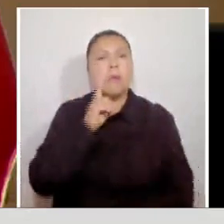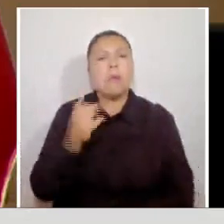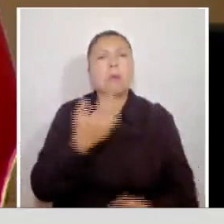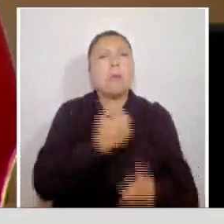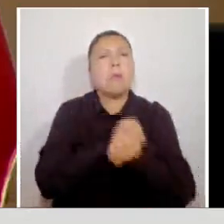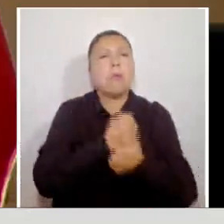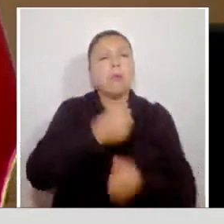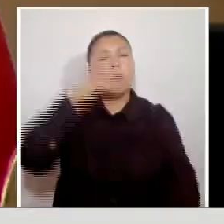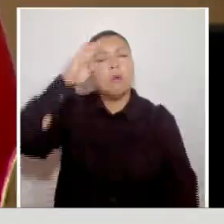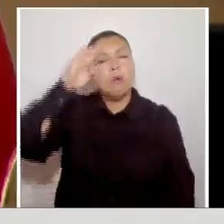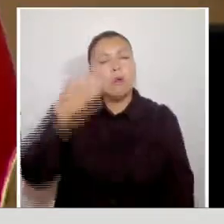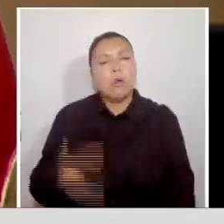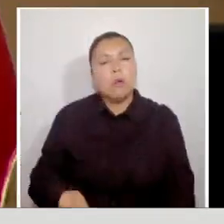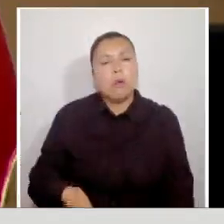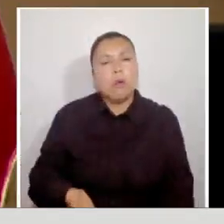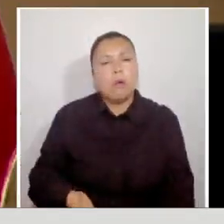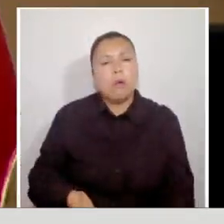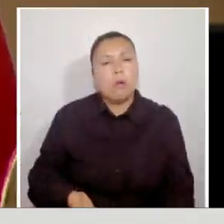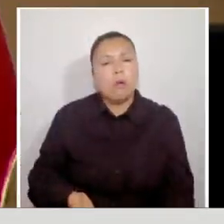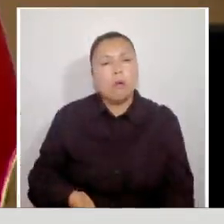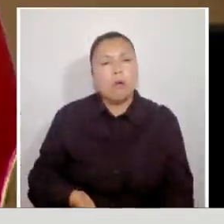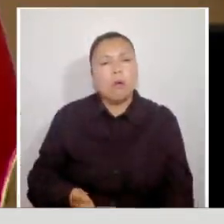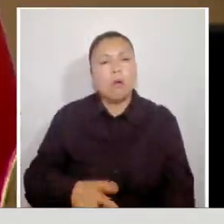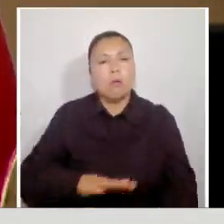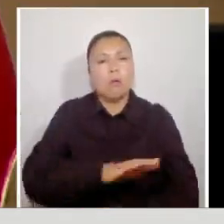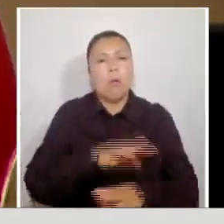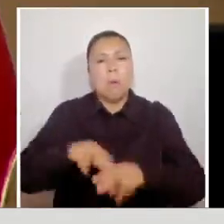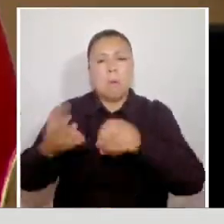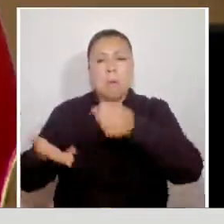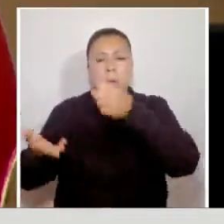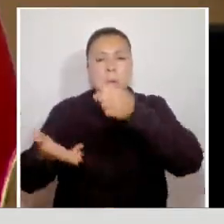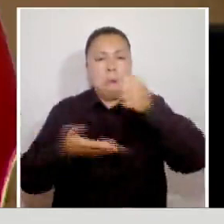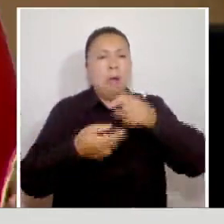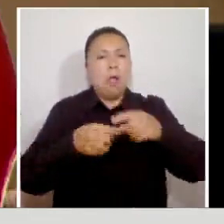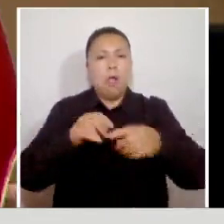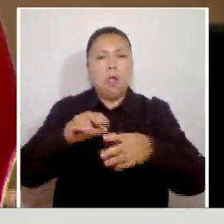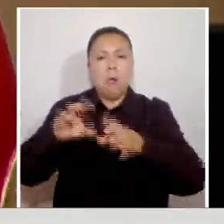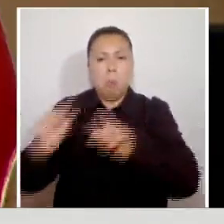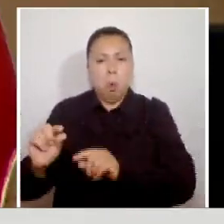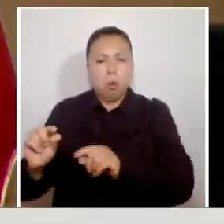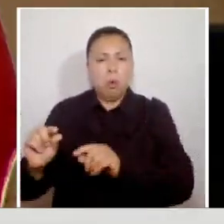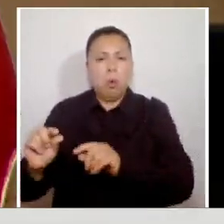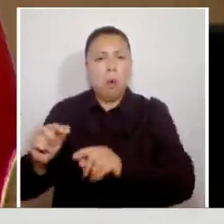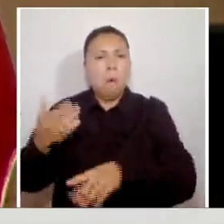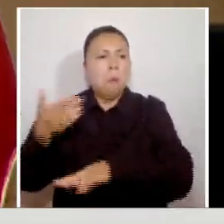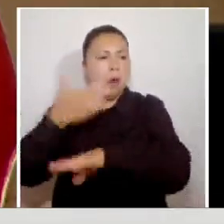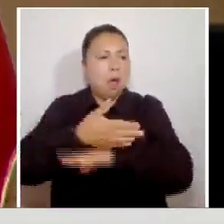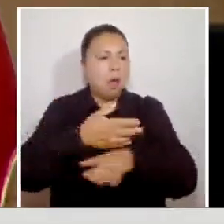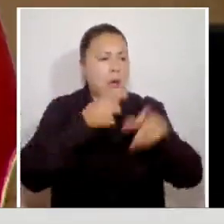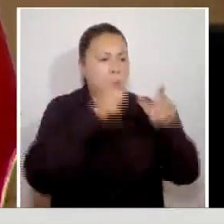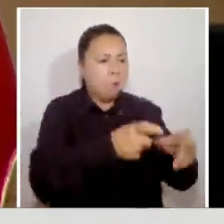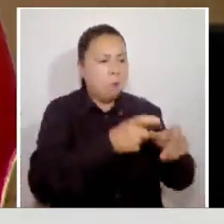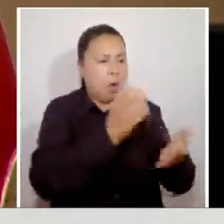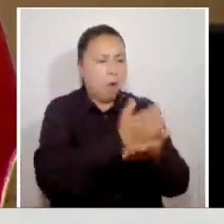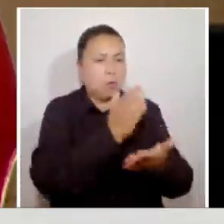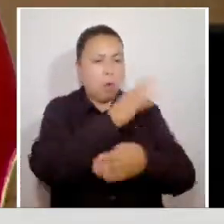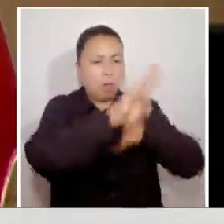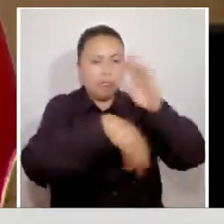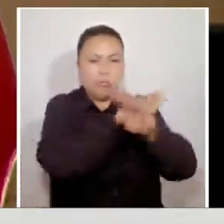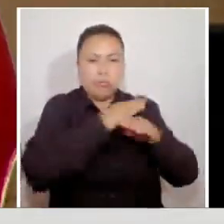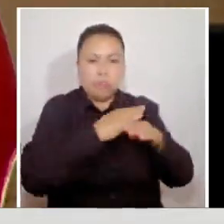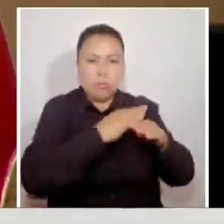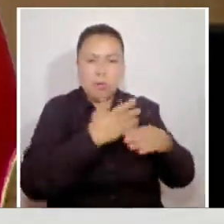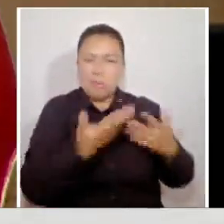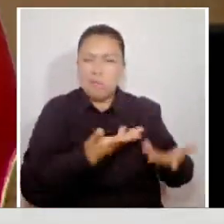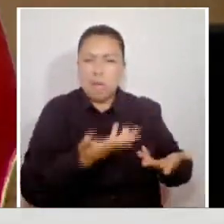carabinero dilapidar sus pocos recursos para ir a fiscalizar escuelas de artes marciales